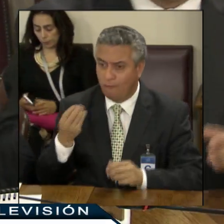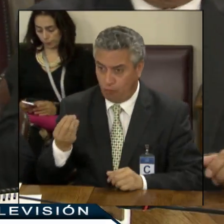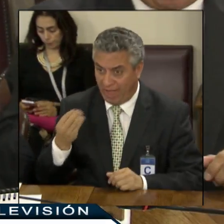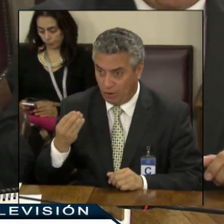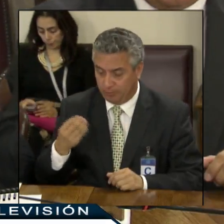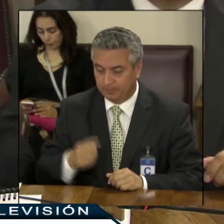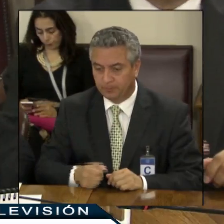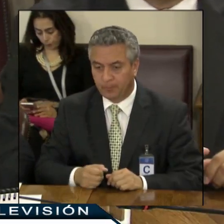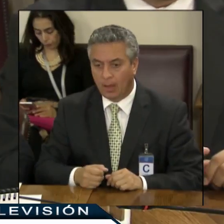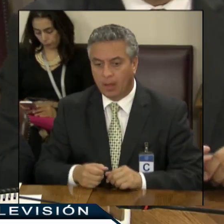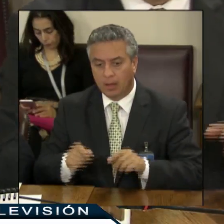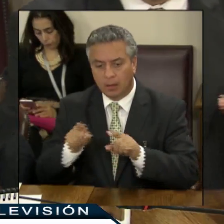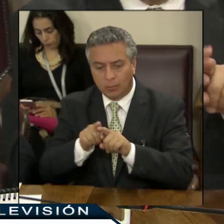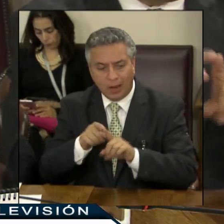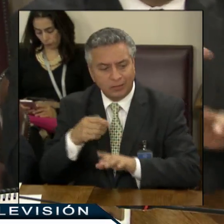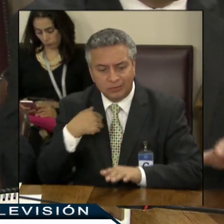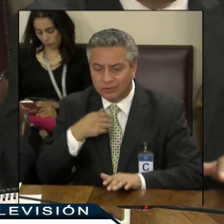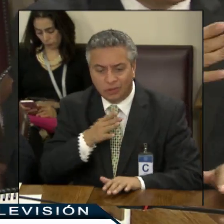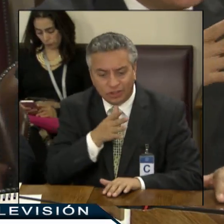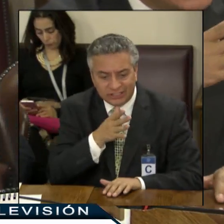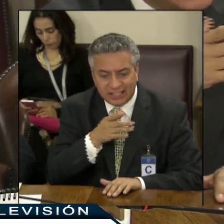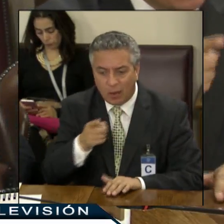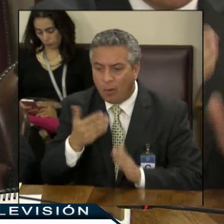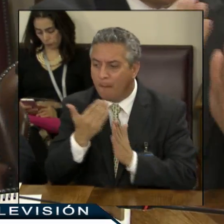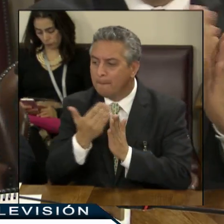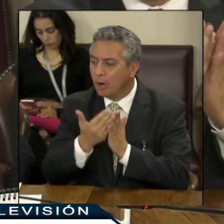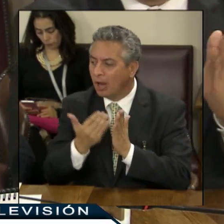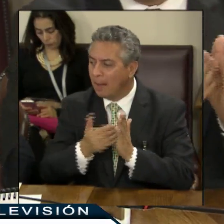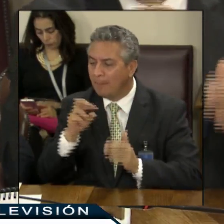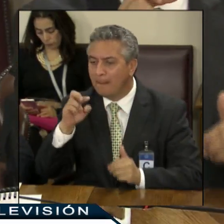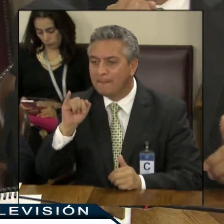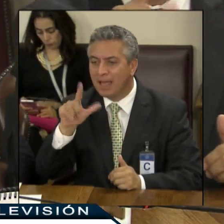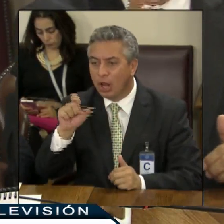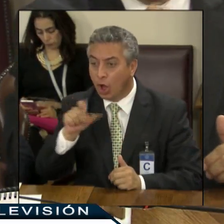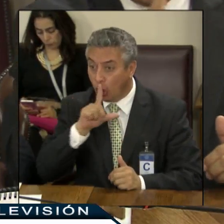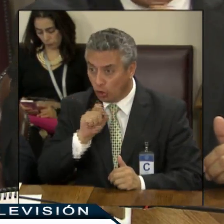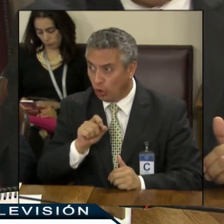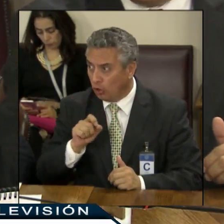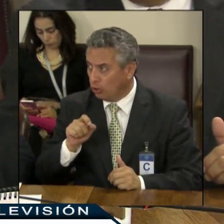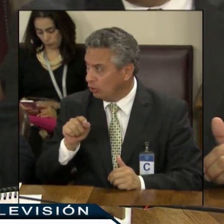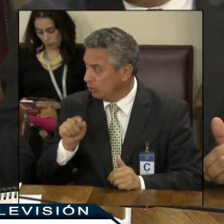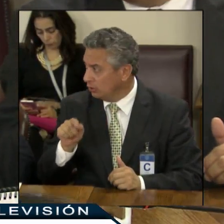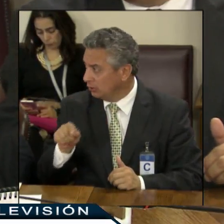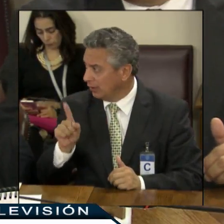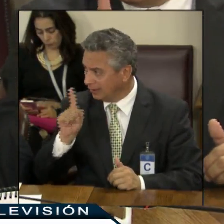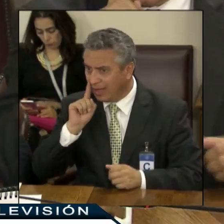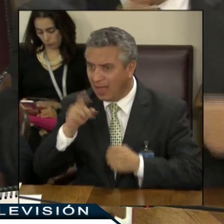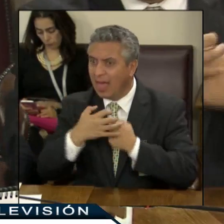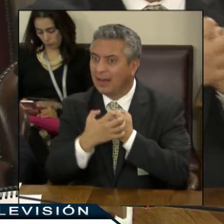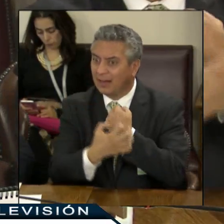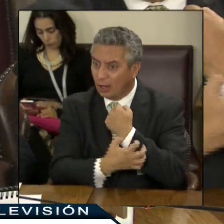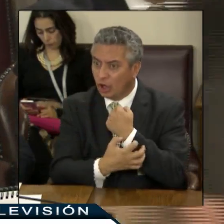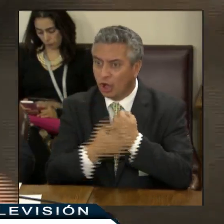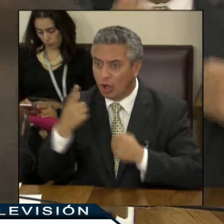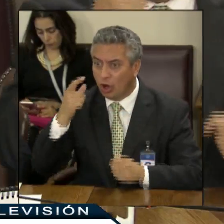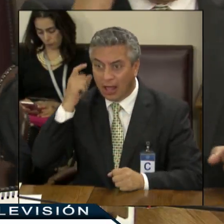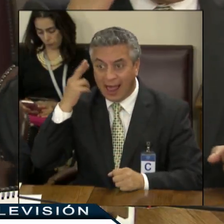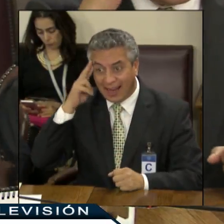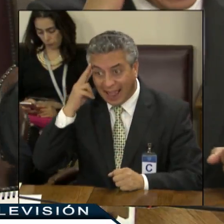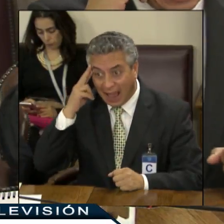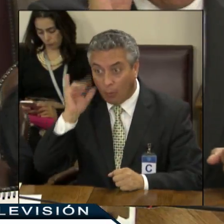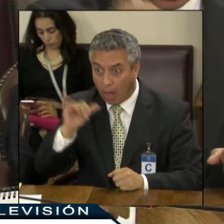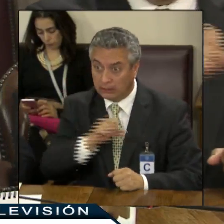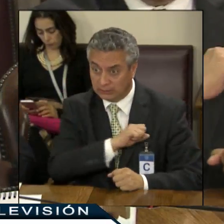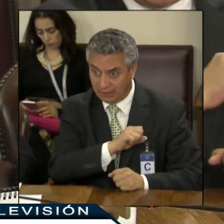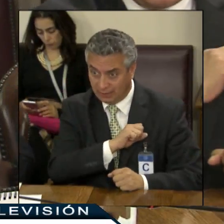dando en forma No sé si sería un programa piloto estando en en en la región del libertador Bernardo h rancagua y